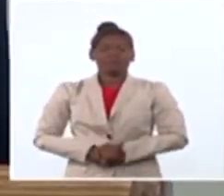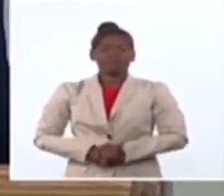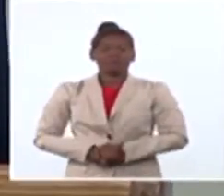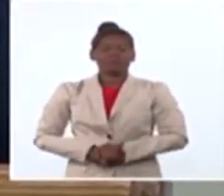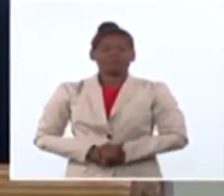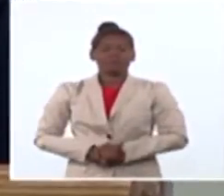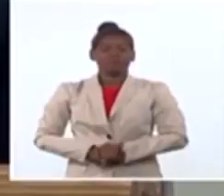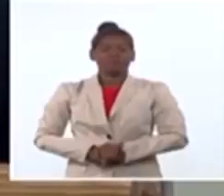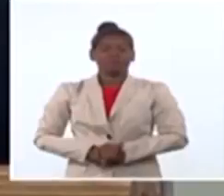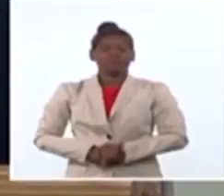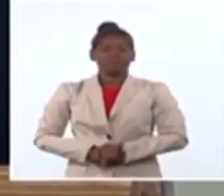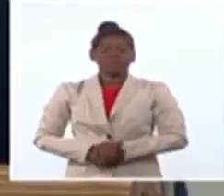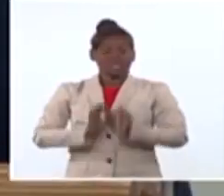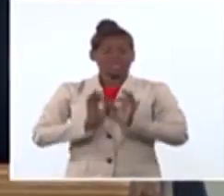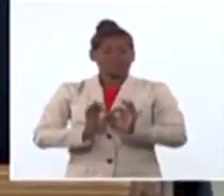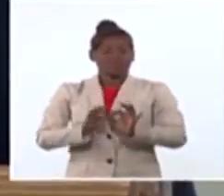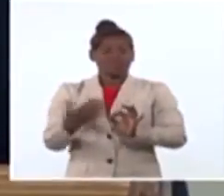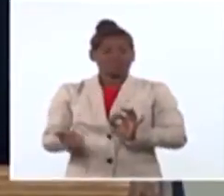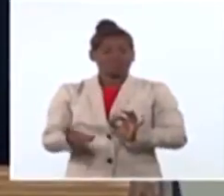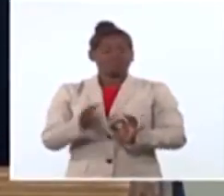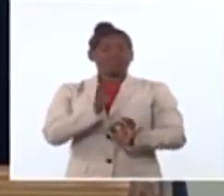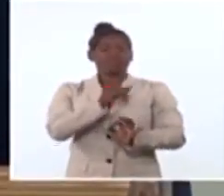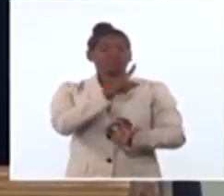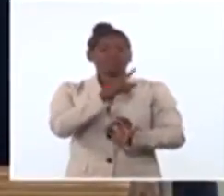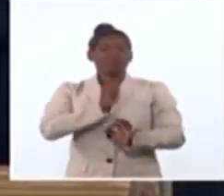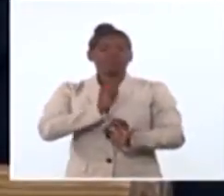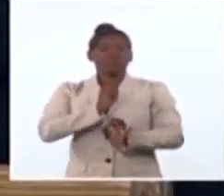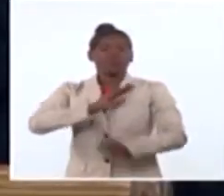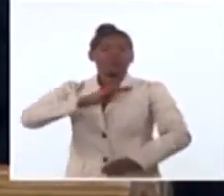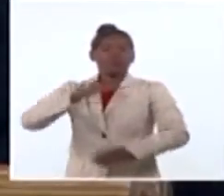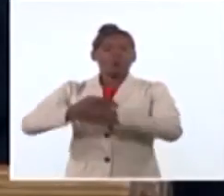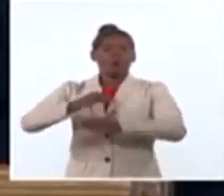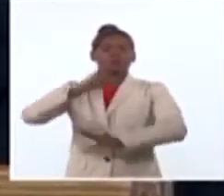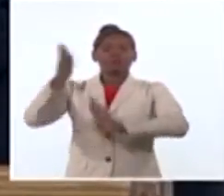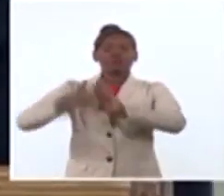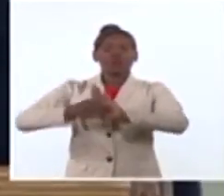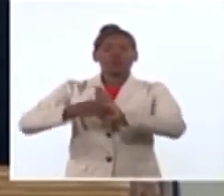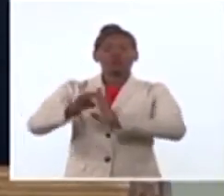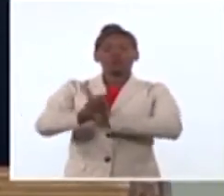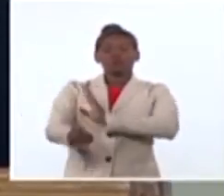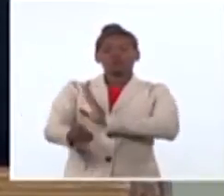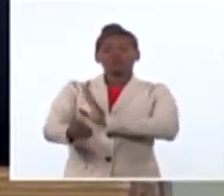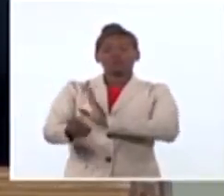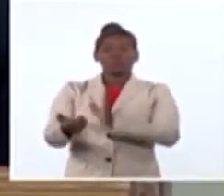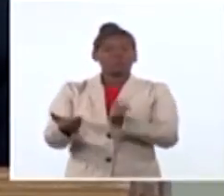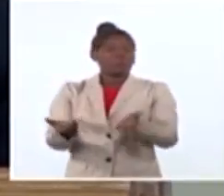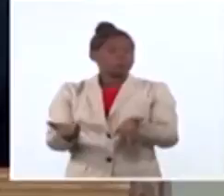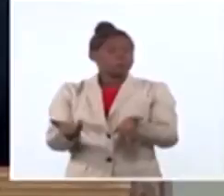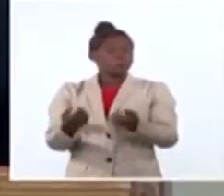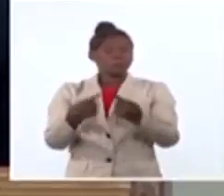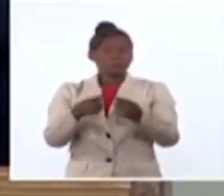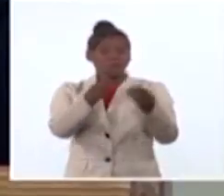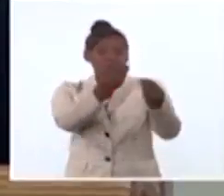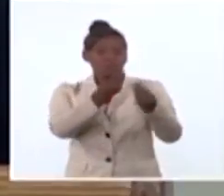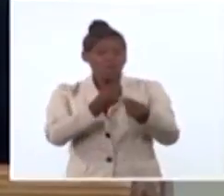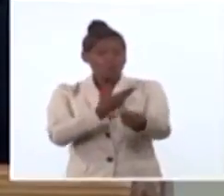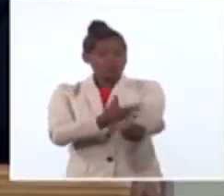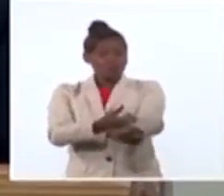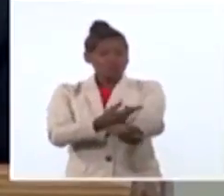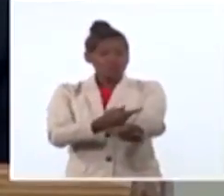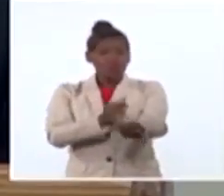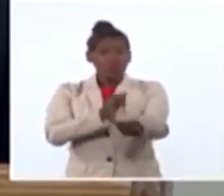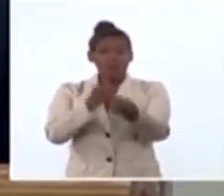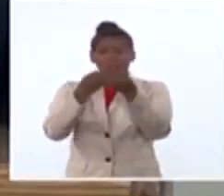ha obstaculizado con sus regulaciones y con la práctica agresiva que inercialmente arrastra el gobierno